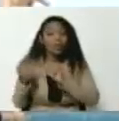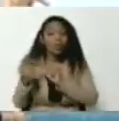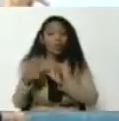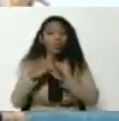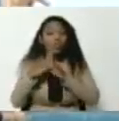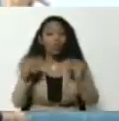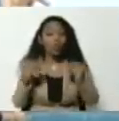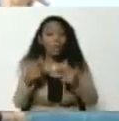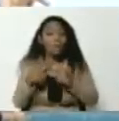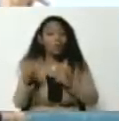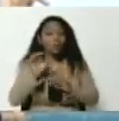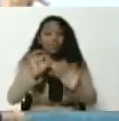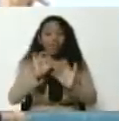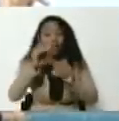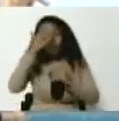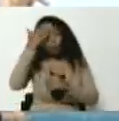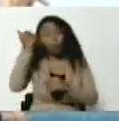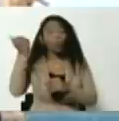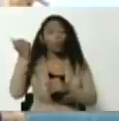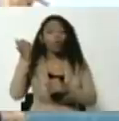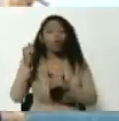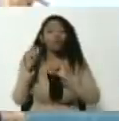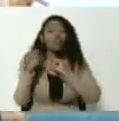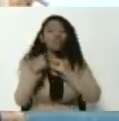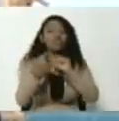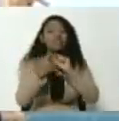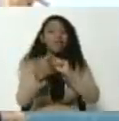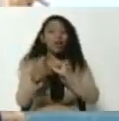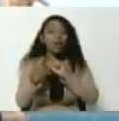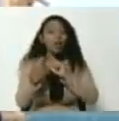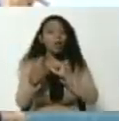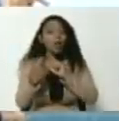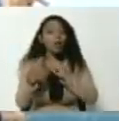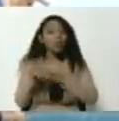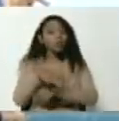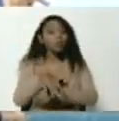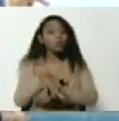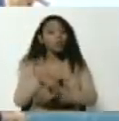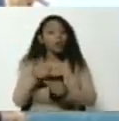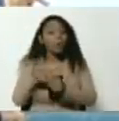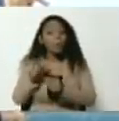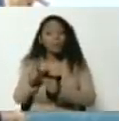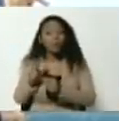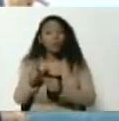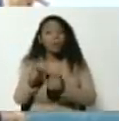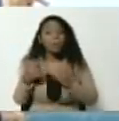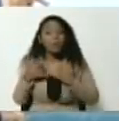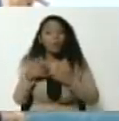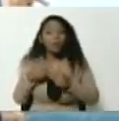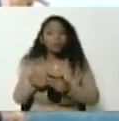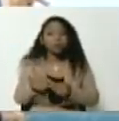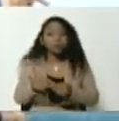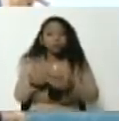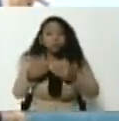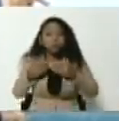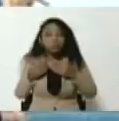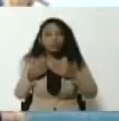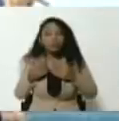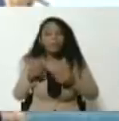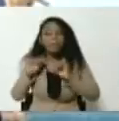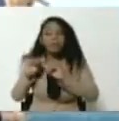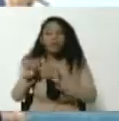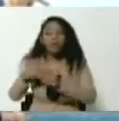todos, pero sin amnesia. Y es un diálogo donde quien se excluya, que se autoexcluya. Que se